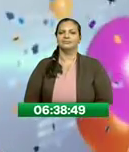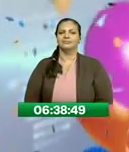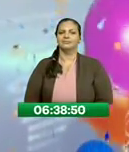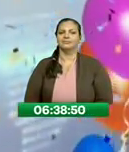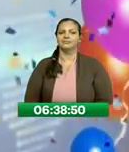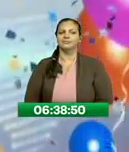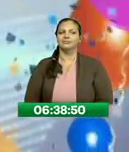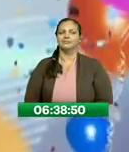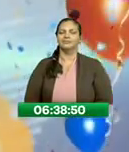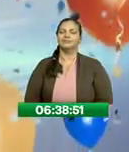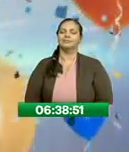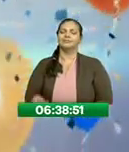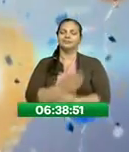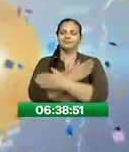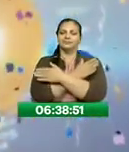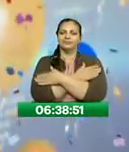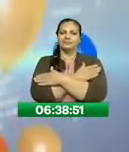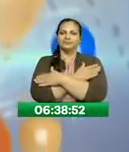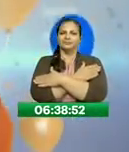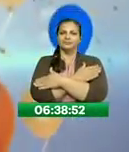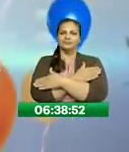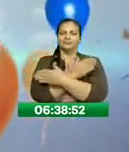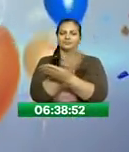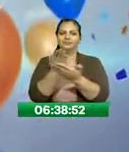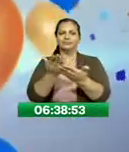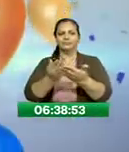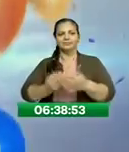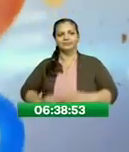Quijije. ¡Feliz cumpleaños!